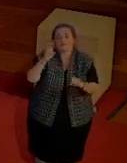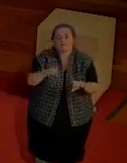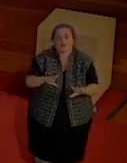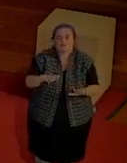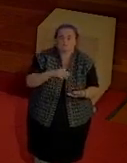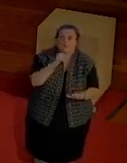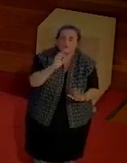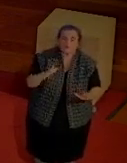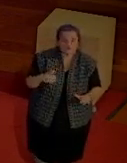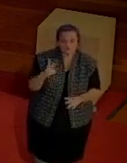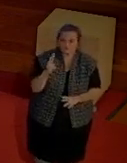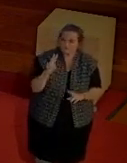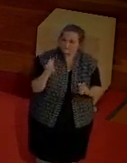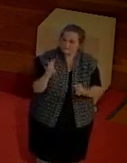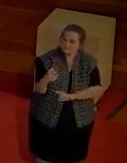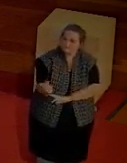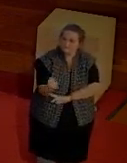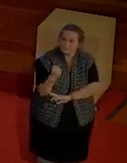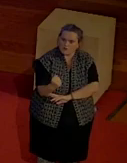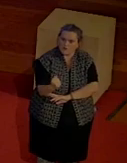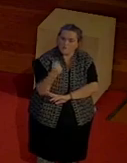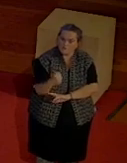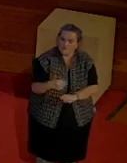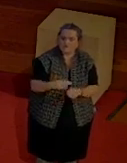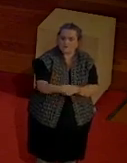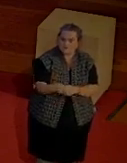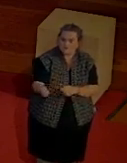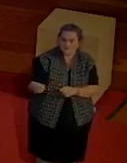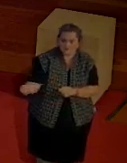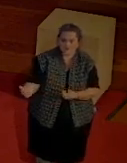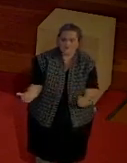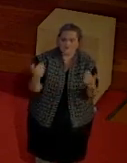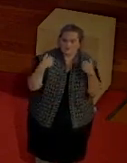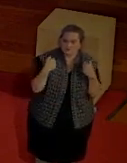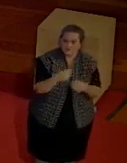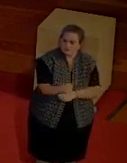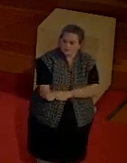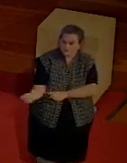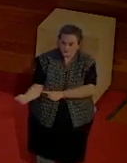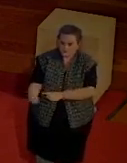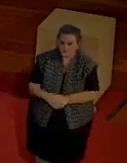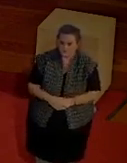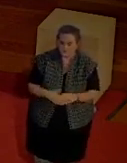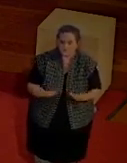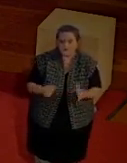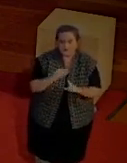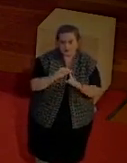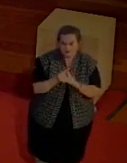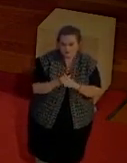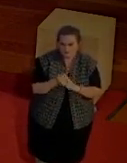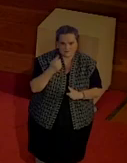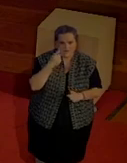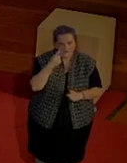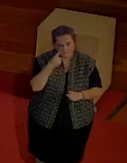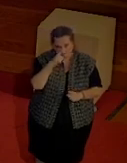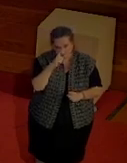es una cuestión de poder de reparto de poder y de reparto de responsabilidades por lo tanto recordemos algunos datos para hacernos una